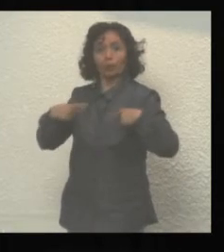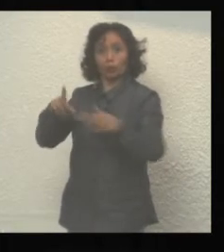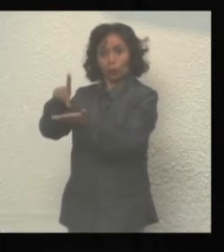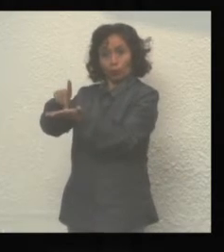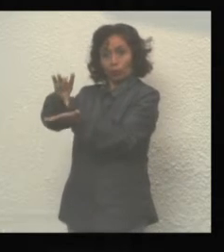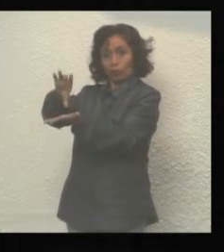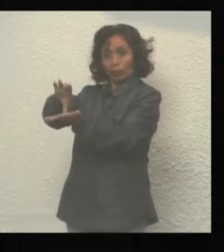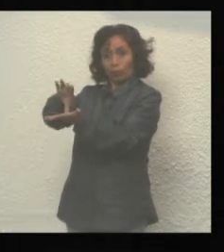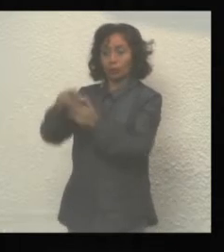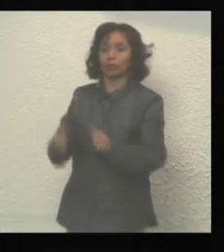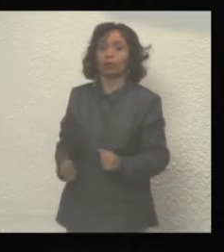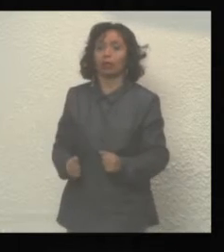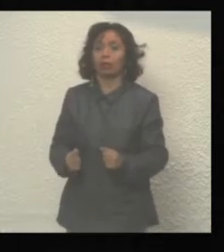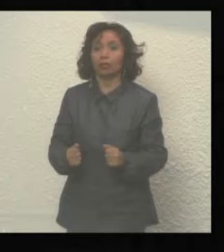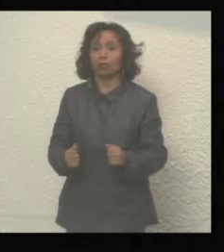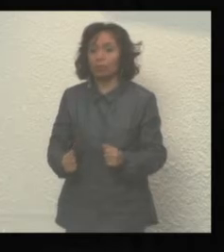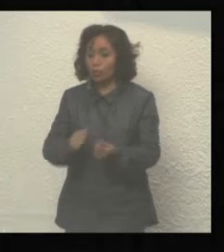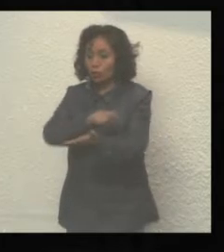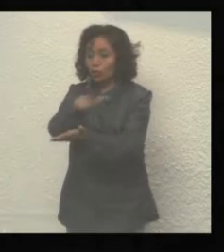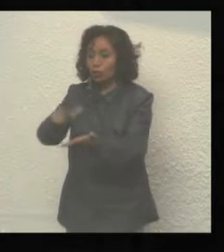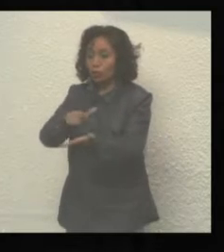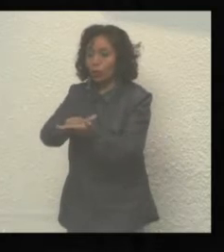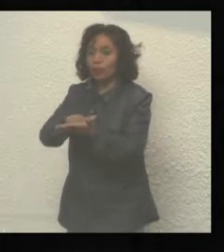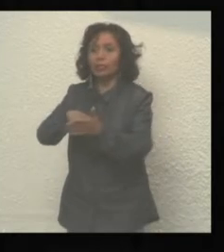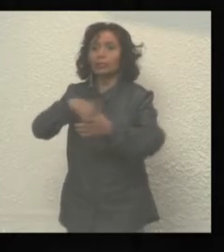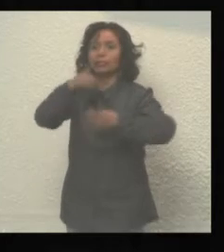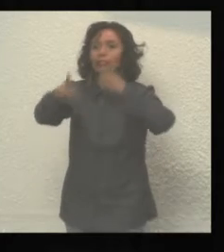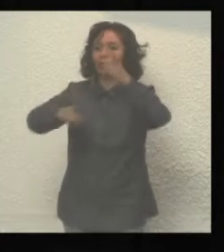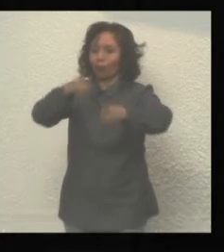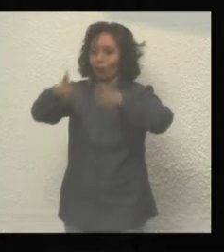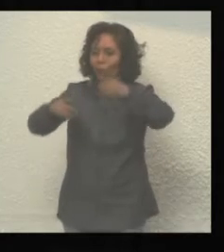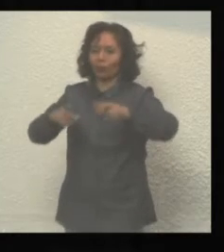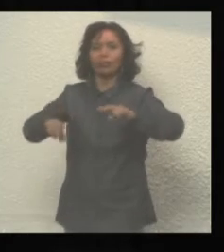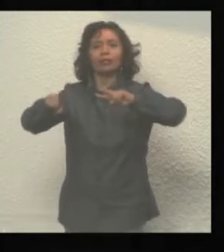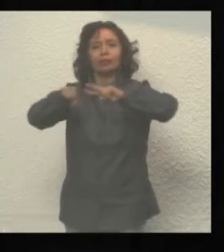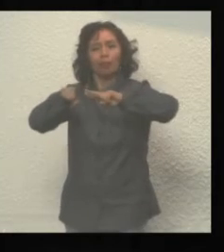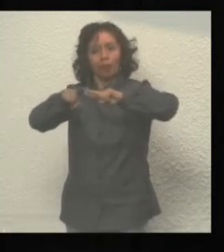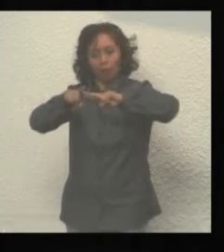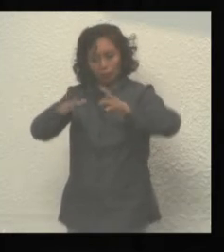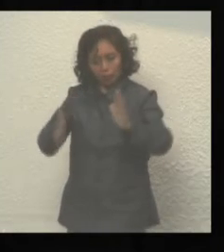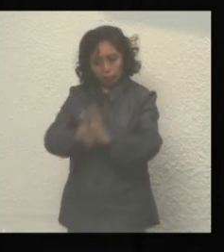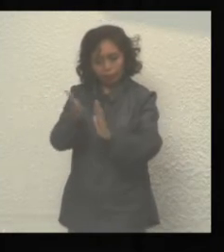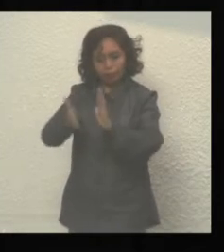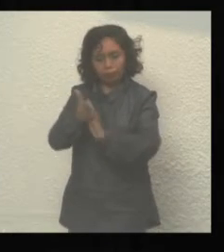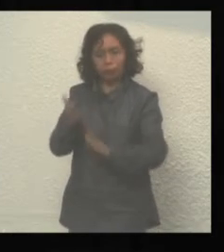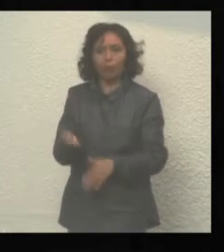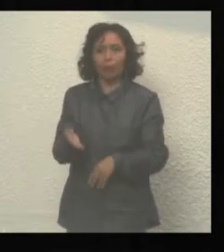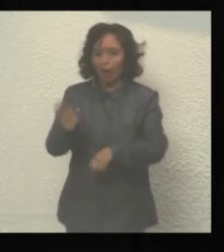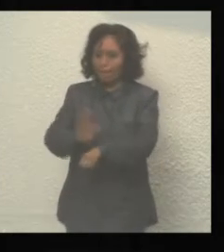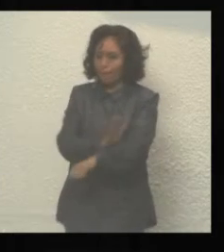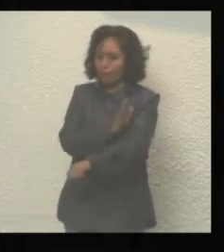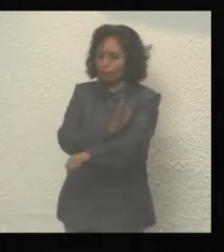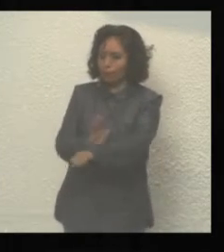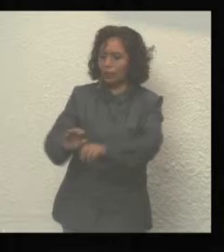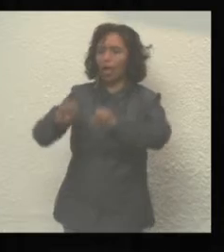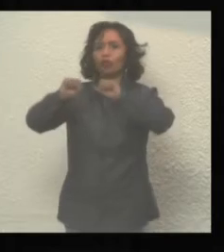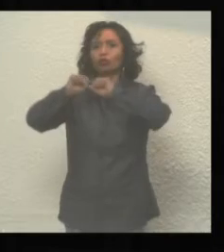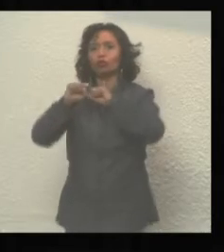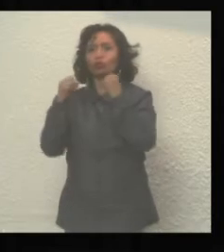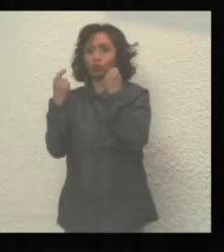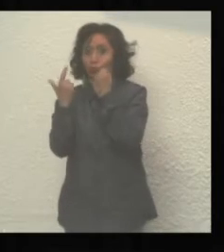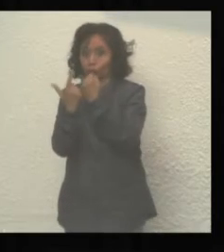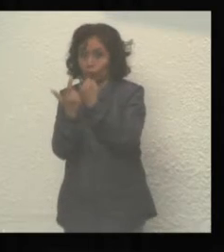discapacidad y el mejoramiento de espacios deportivos y parques. Para beneficiar a su economía social,